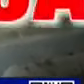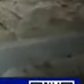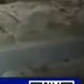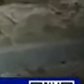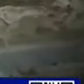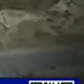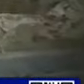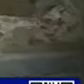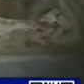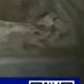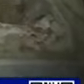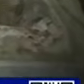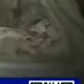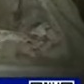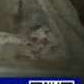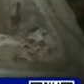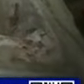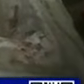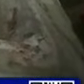¿Usted qué festejará?